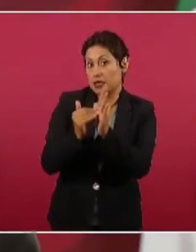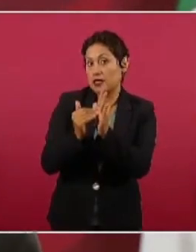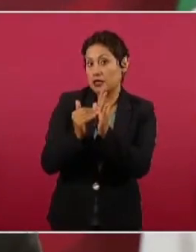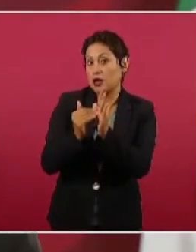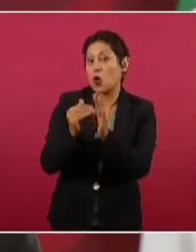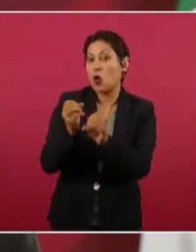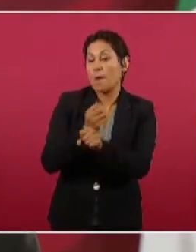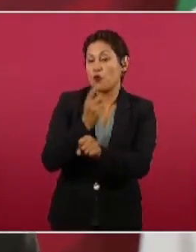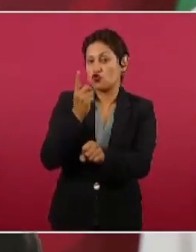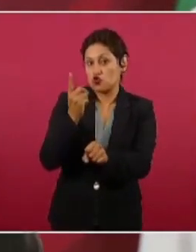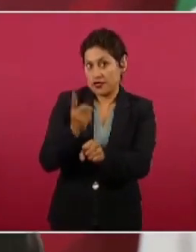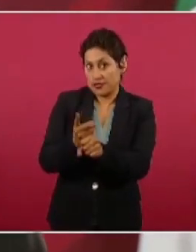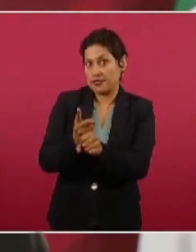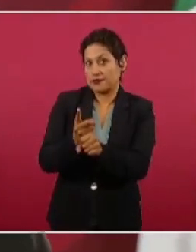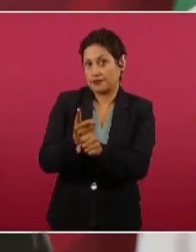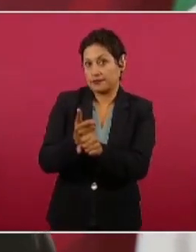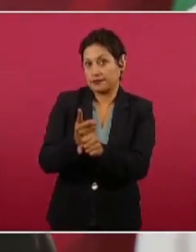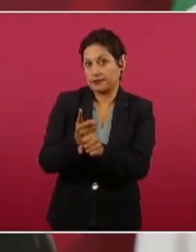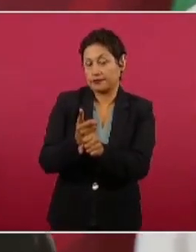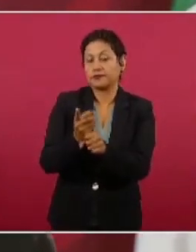Ahora hay